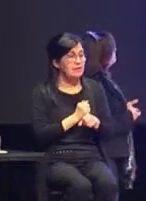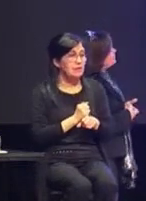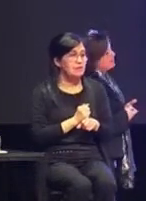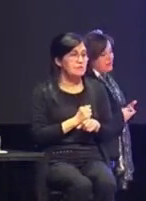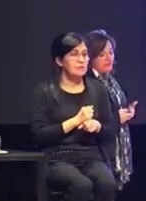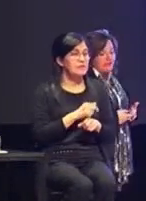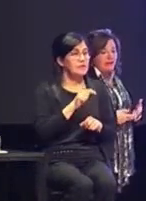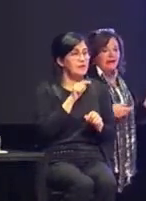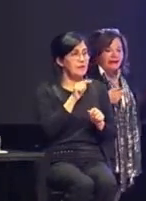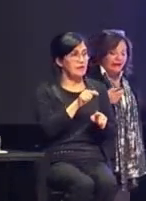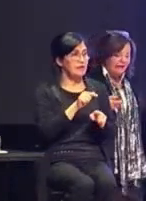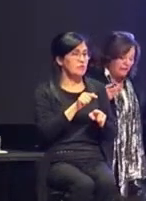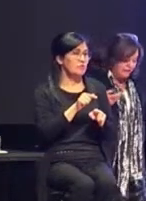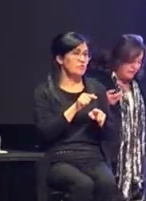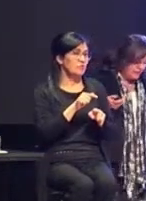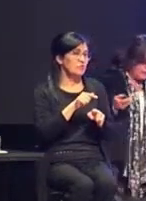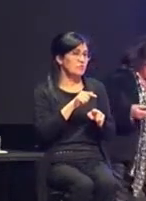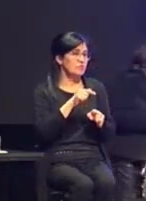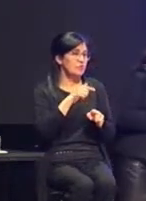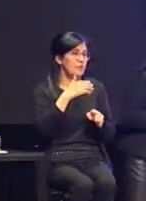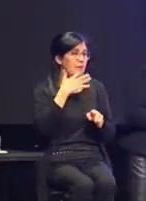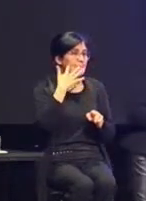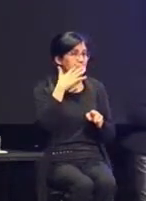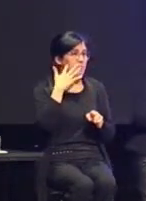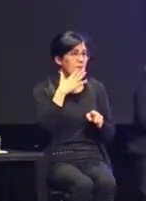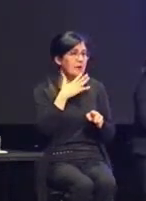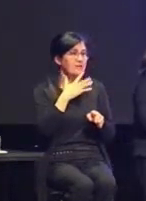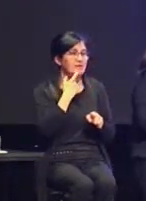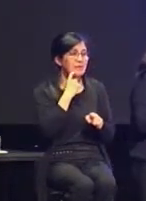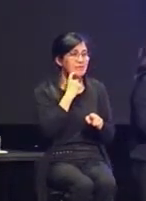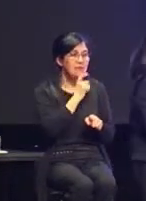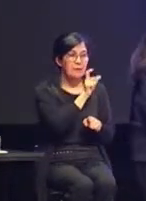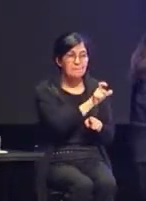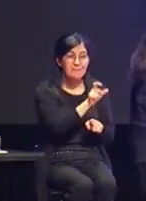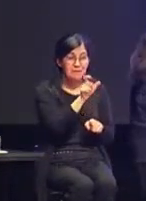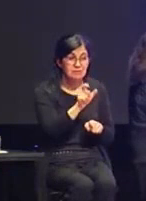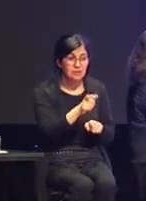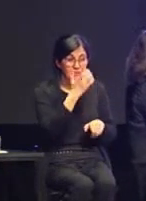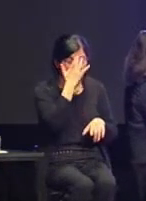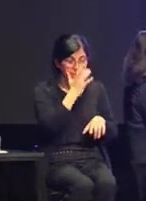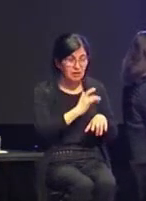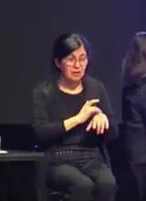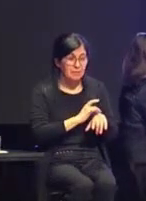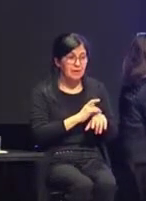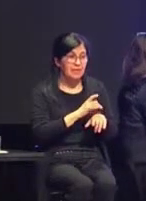¿Impacta específicamente en la calidad del cuidado? Sí, se impacta.